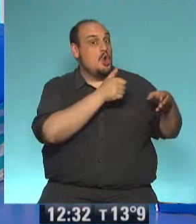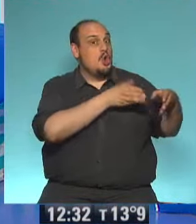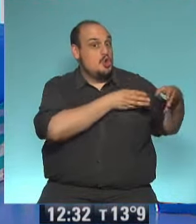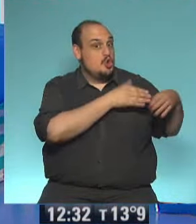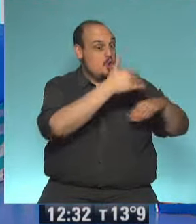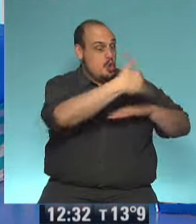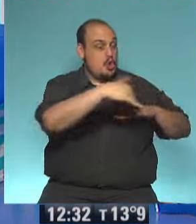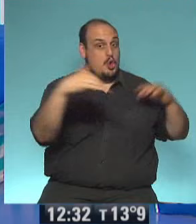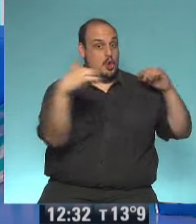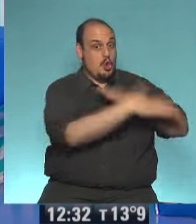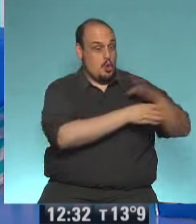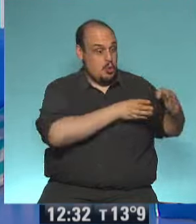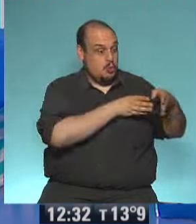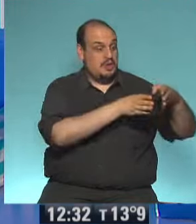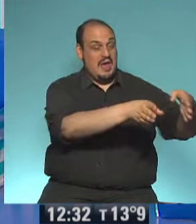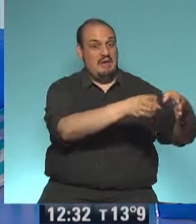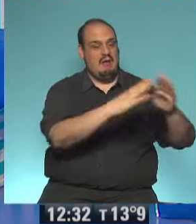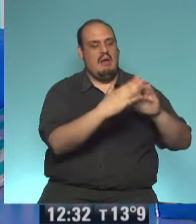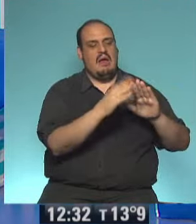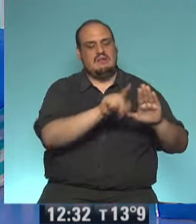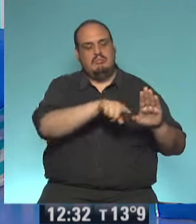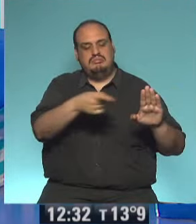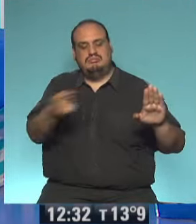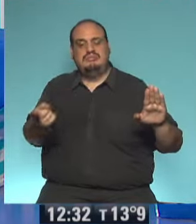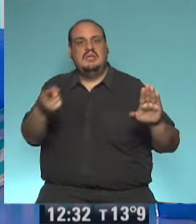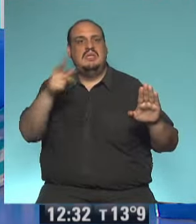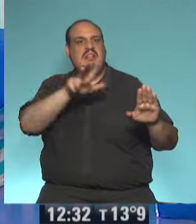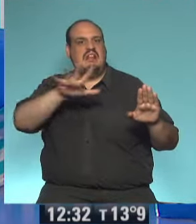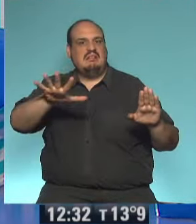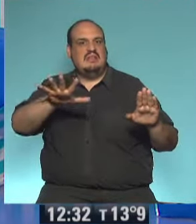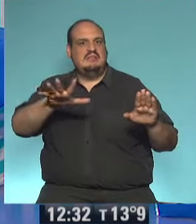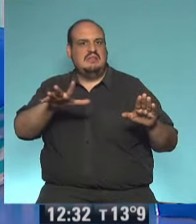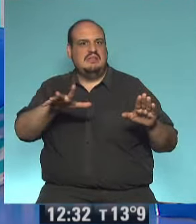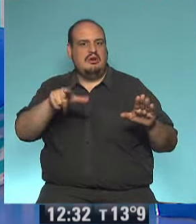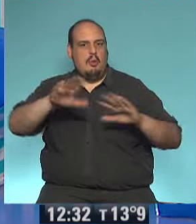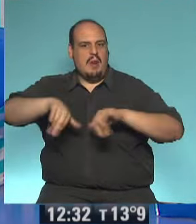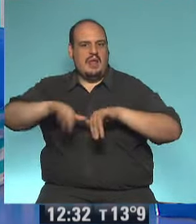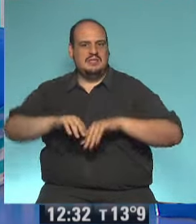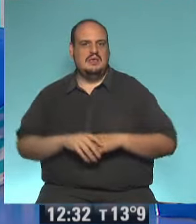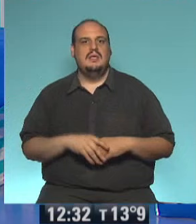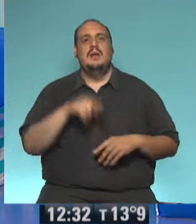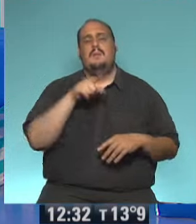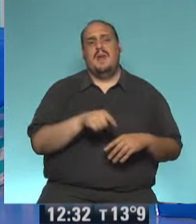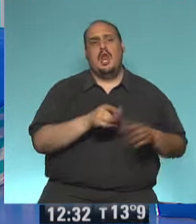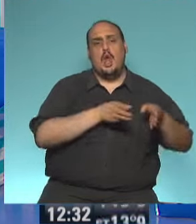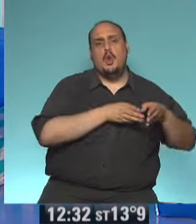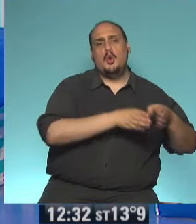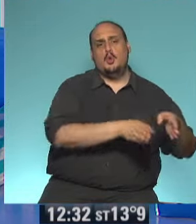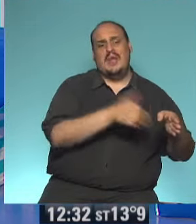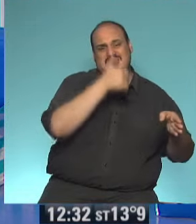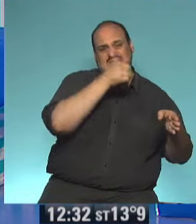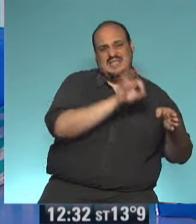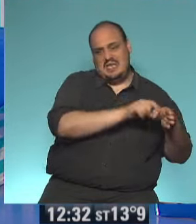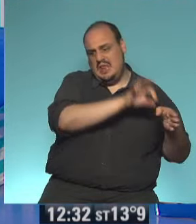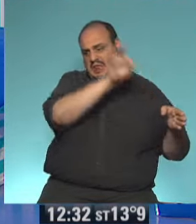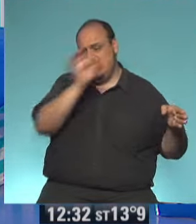35 cuadras de la playa. A 35 cuadras me parece un montón, señor. No, disculpe. No, porque las que están en la ruta están a 60 cuadras. Esta está a 35 y